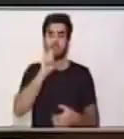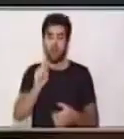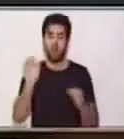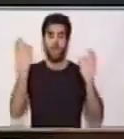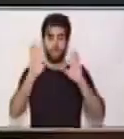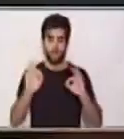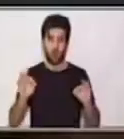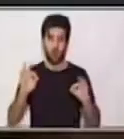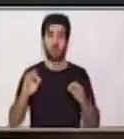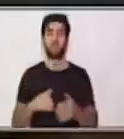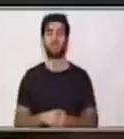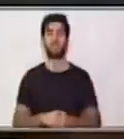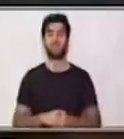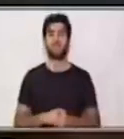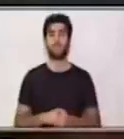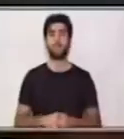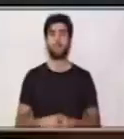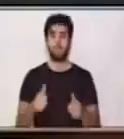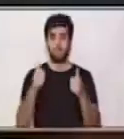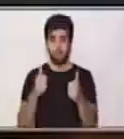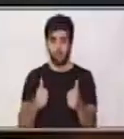los procesos de trabajo.